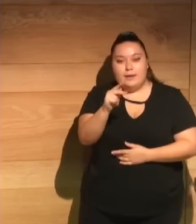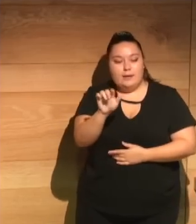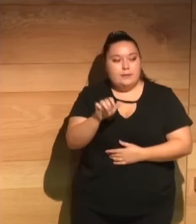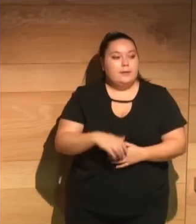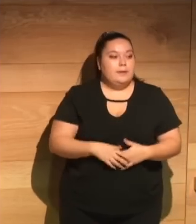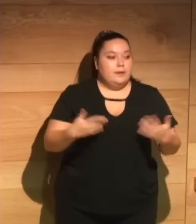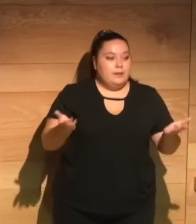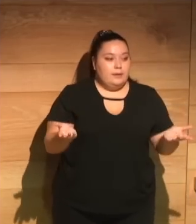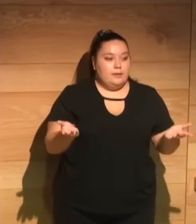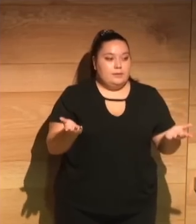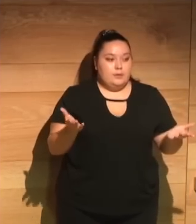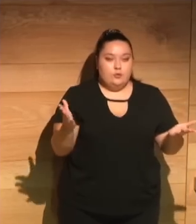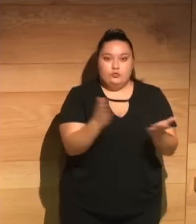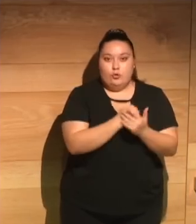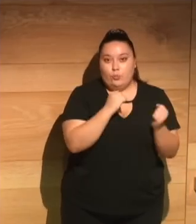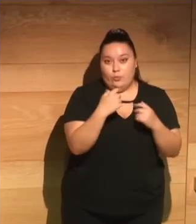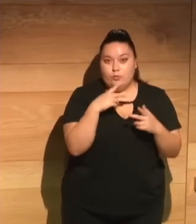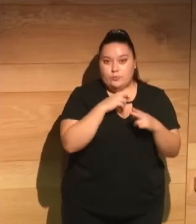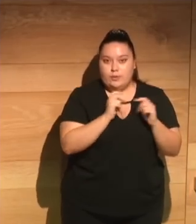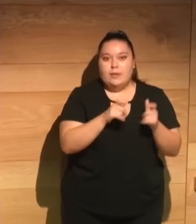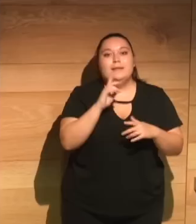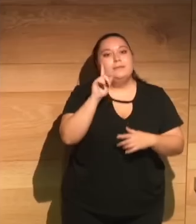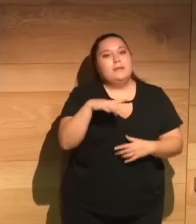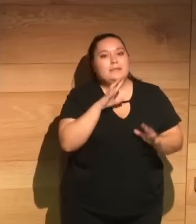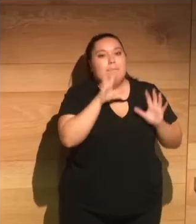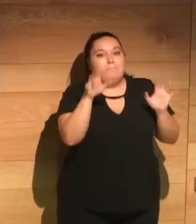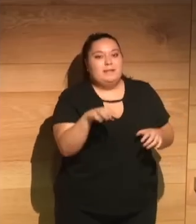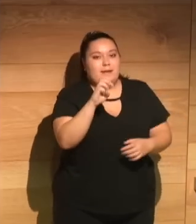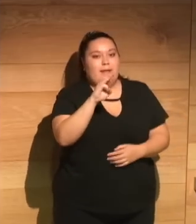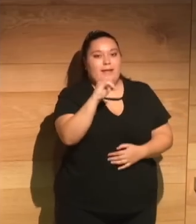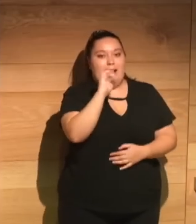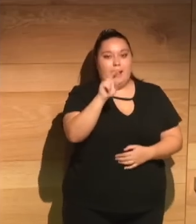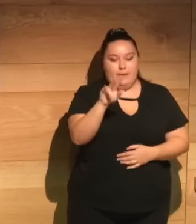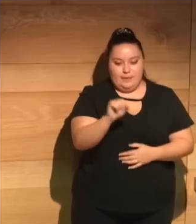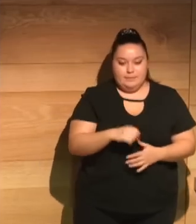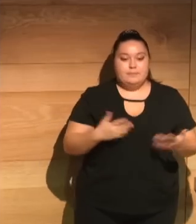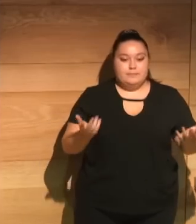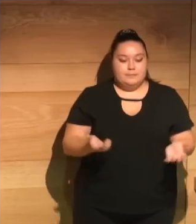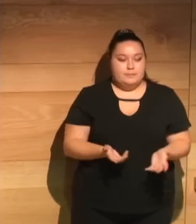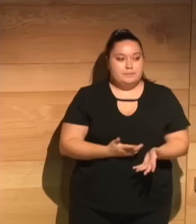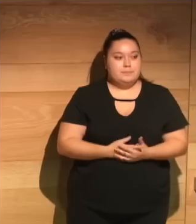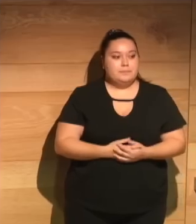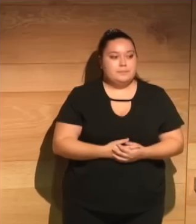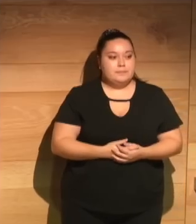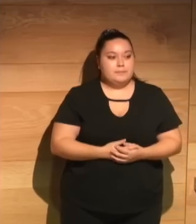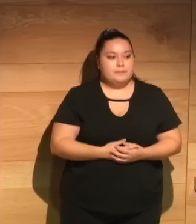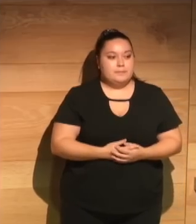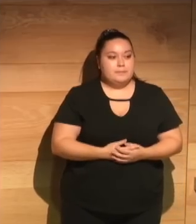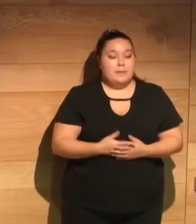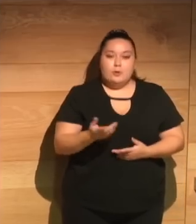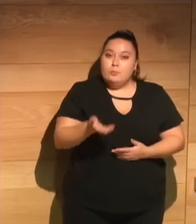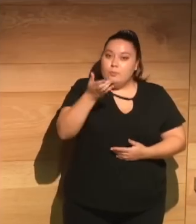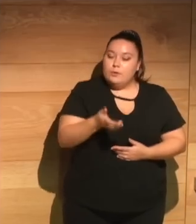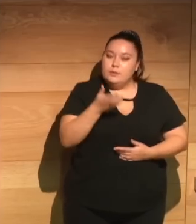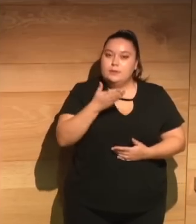llama evidentemente Todopoderosos y la pantera de Java. Ya veremos. Pero lo que es muy